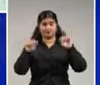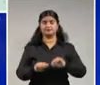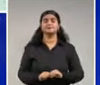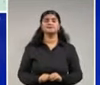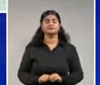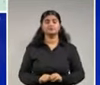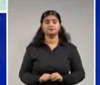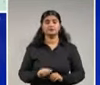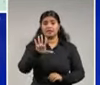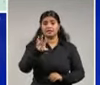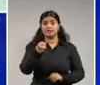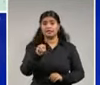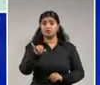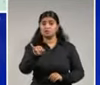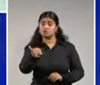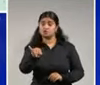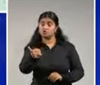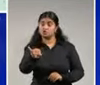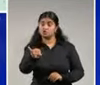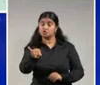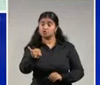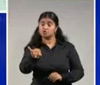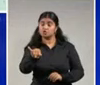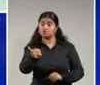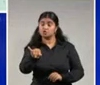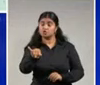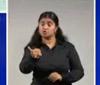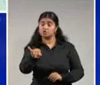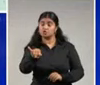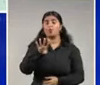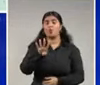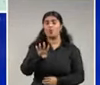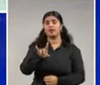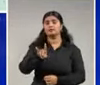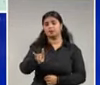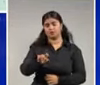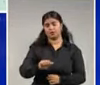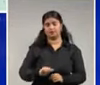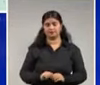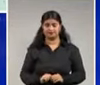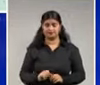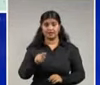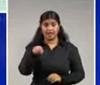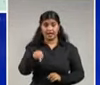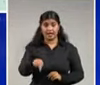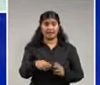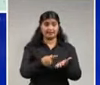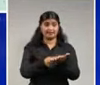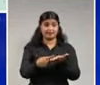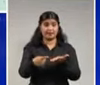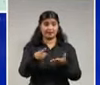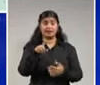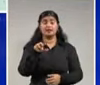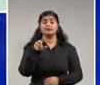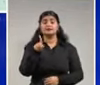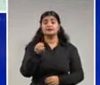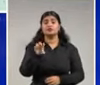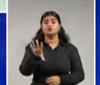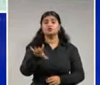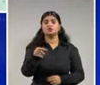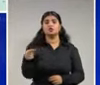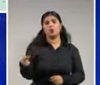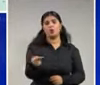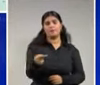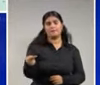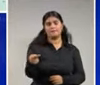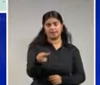anterior, 105 casos menos. Ahora, vamos a ver el gráfico de los importados. Ahí lo tienen.